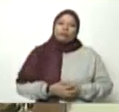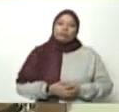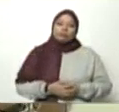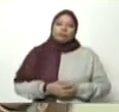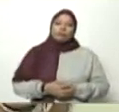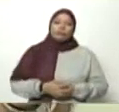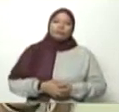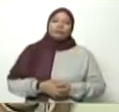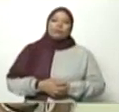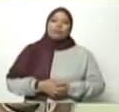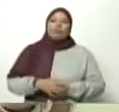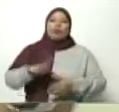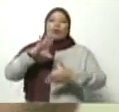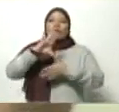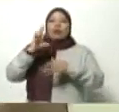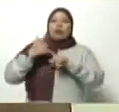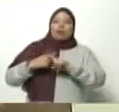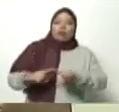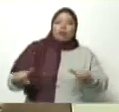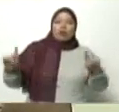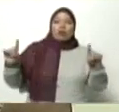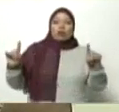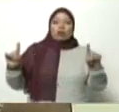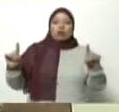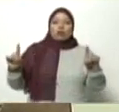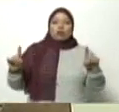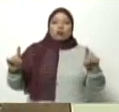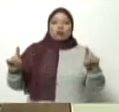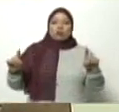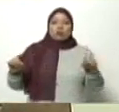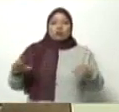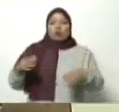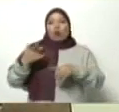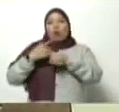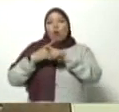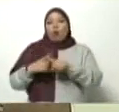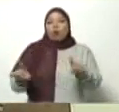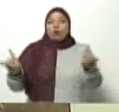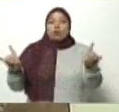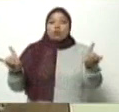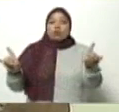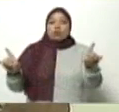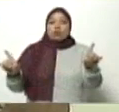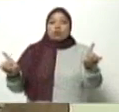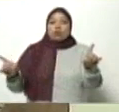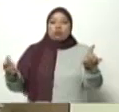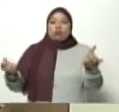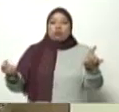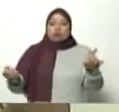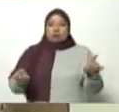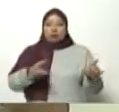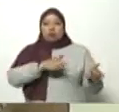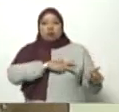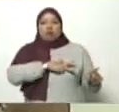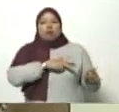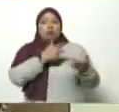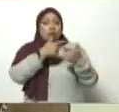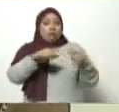Y América es otra, claro, que es otra. Con Lula de presidente.